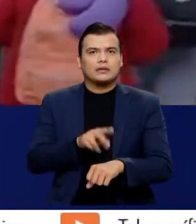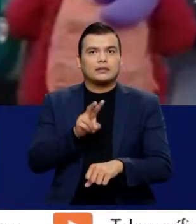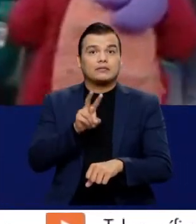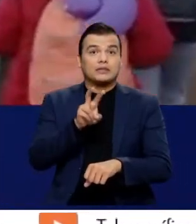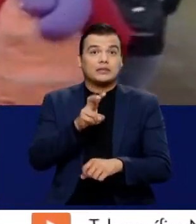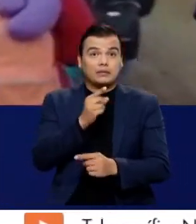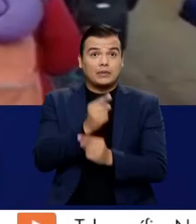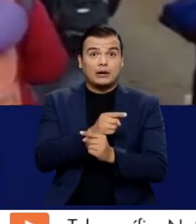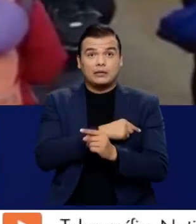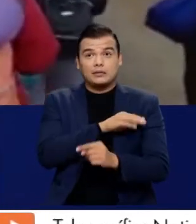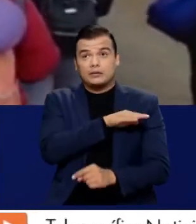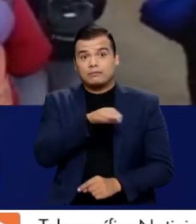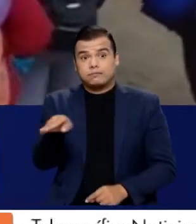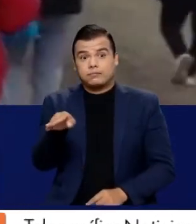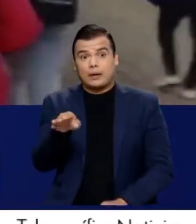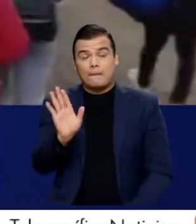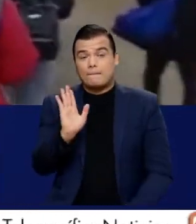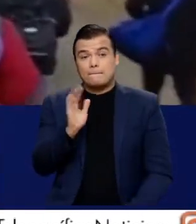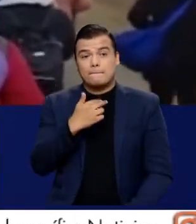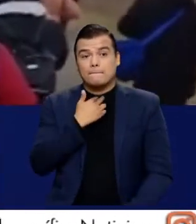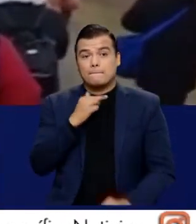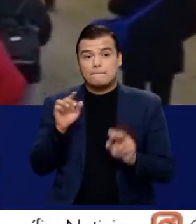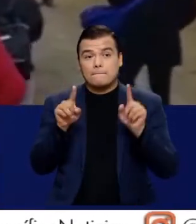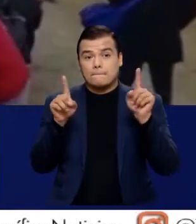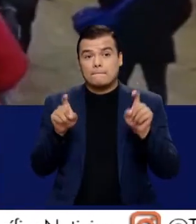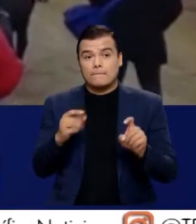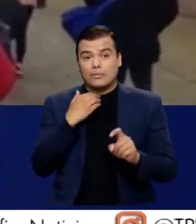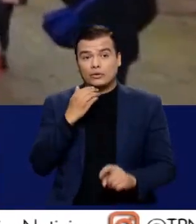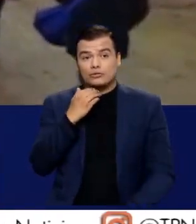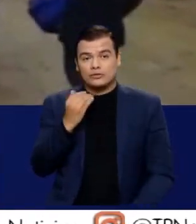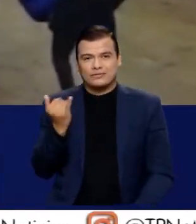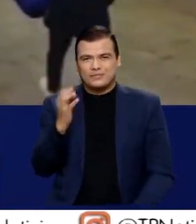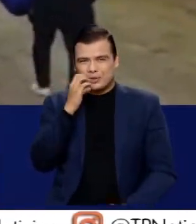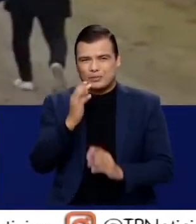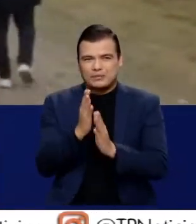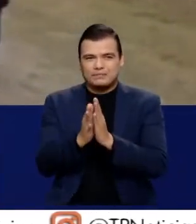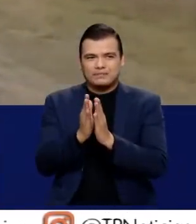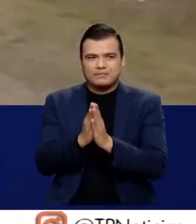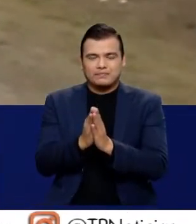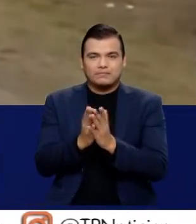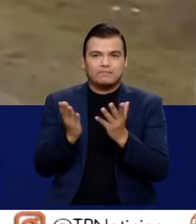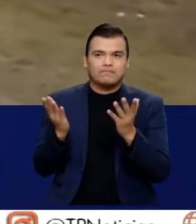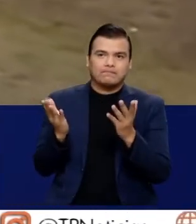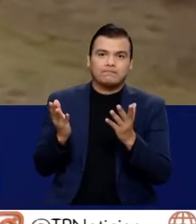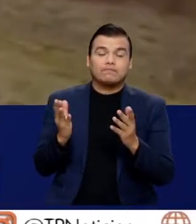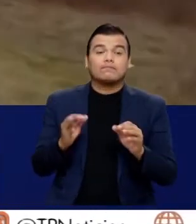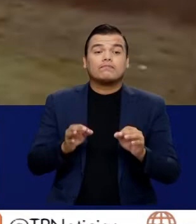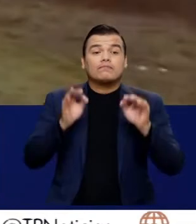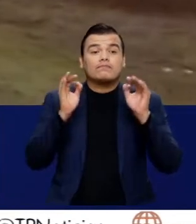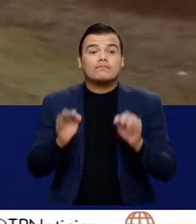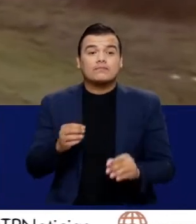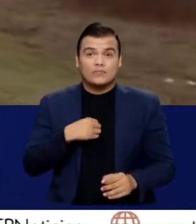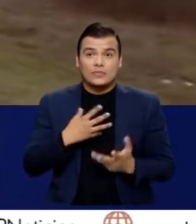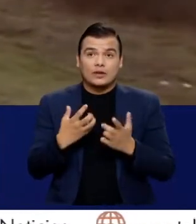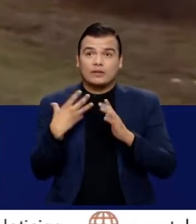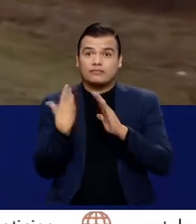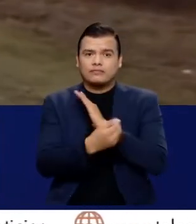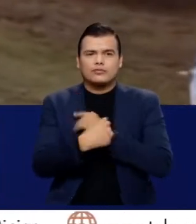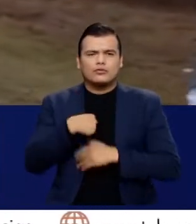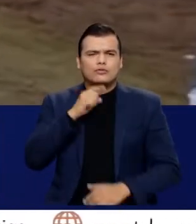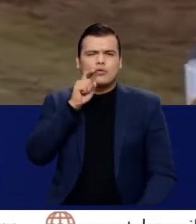porque como suspendieron todos los trenes de así relata un caleño su inimaginable travesía para huir de ucrania